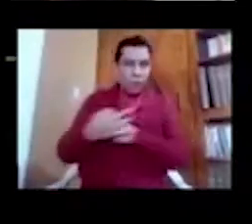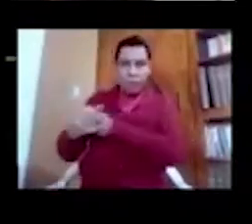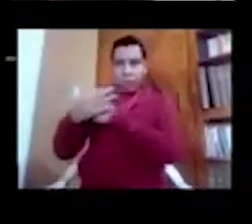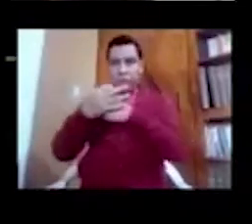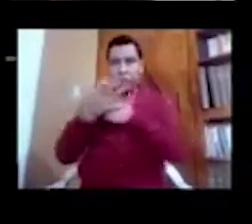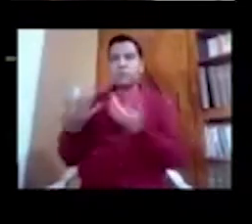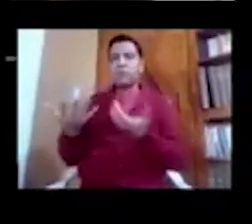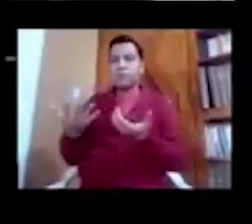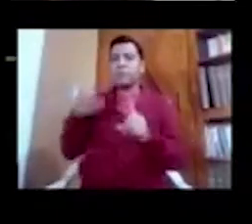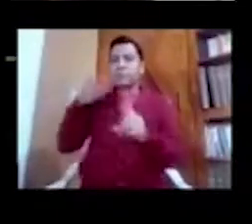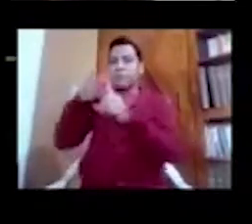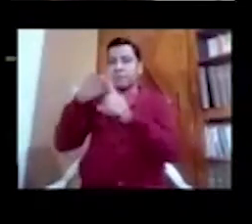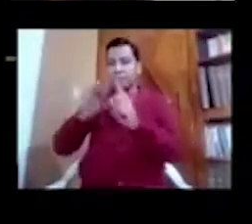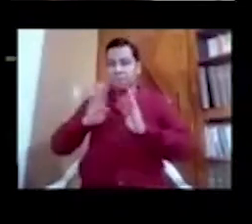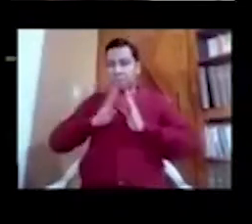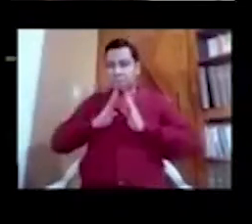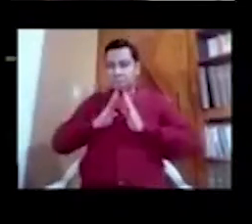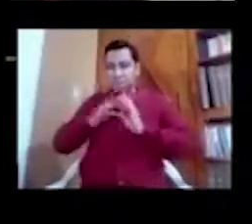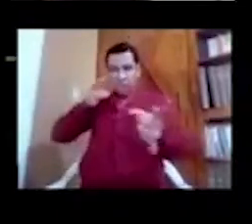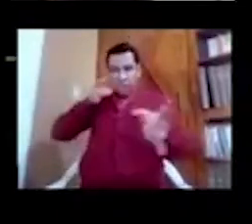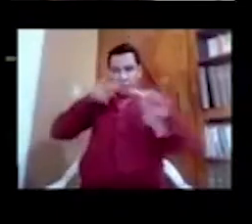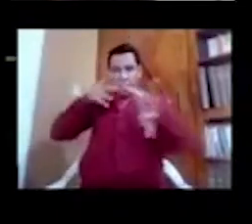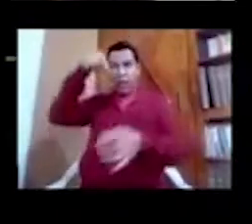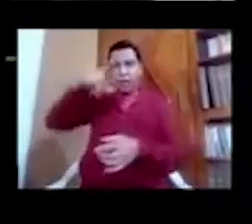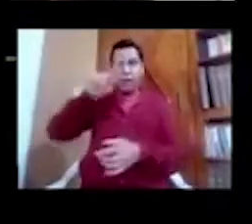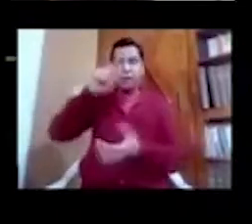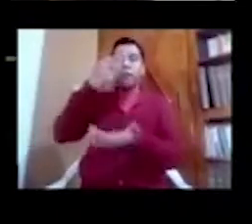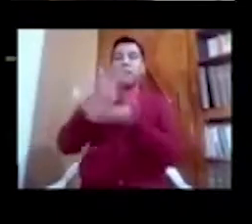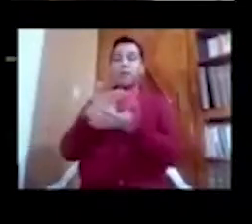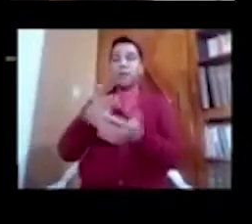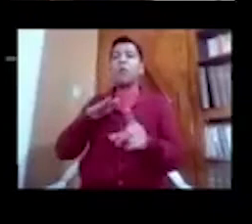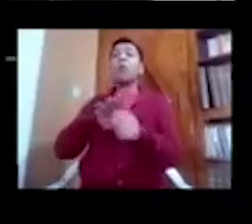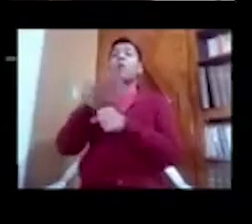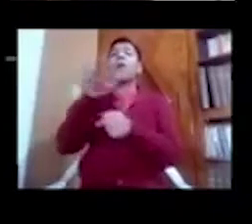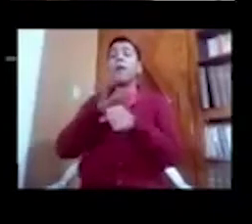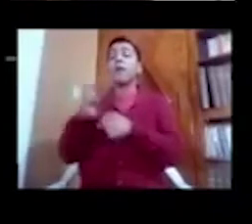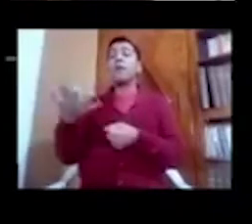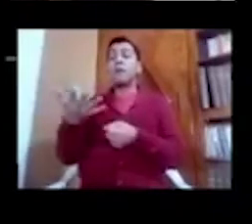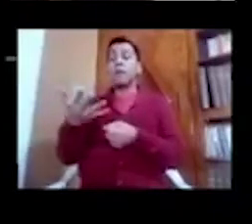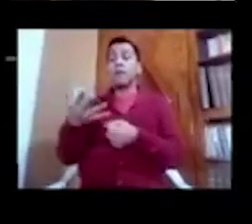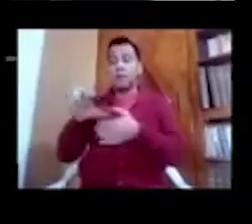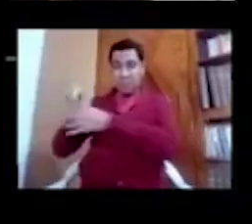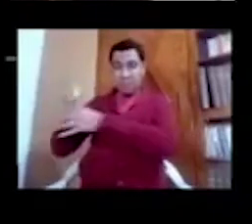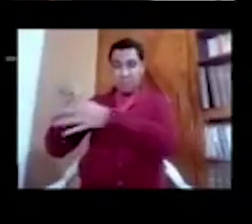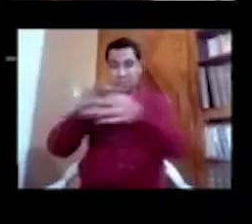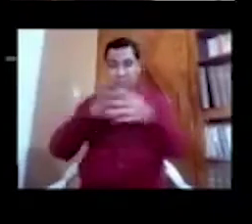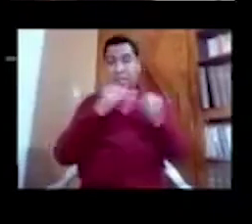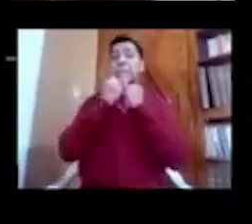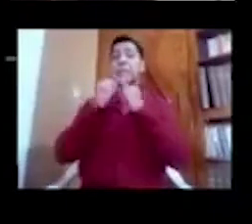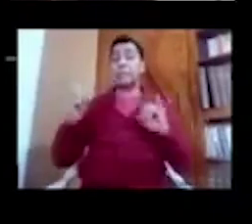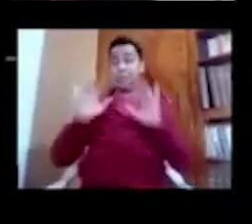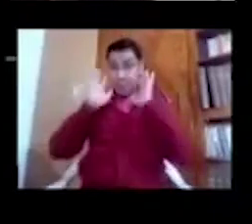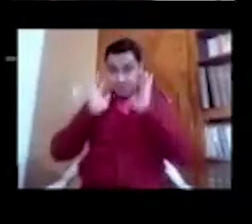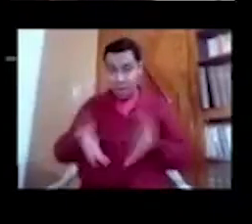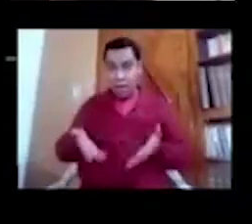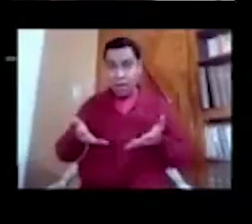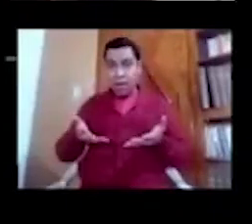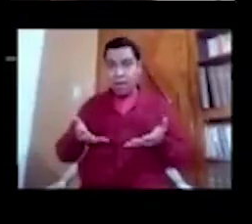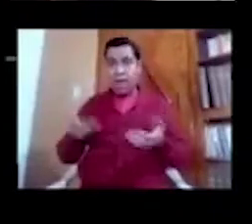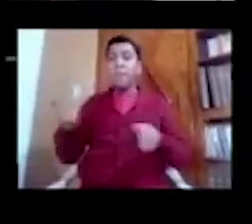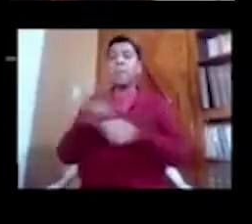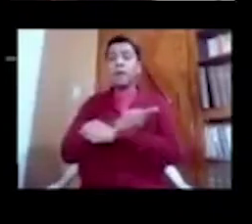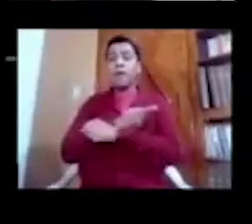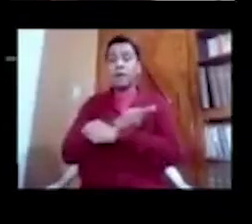objetivo militar de México-Tenochtitlán, una vez que se mantiene ya independiente, porque al principio, pues